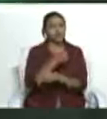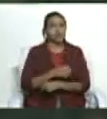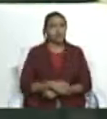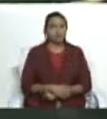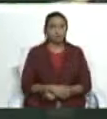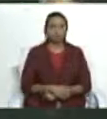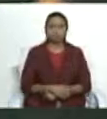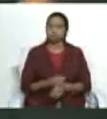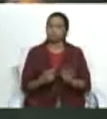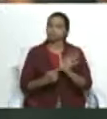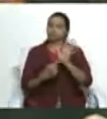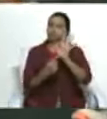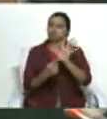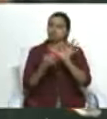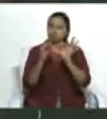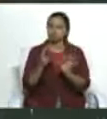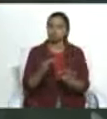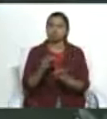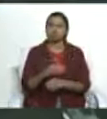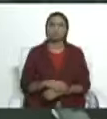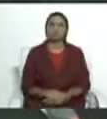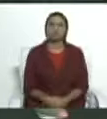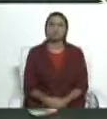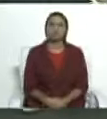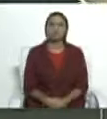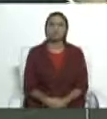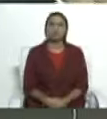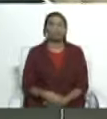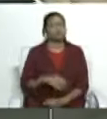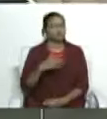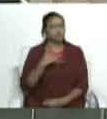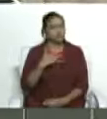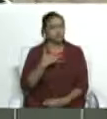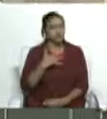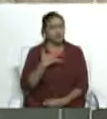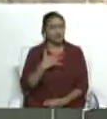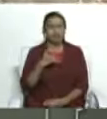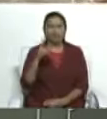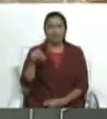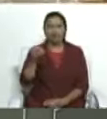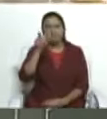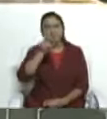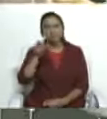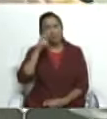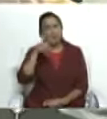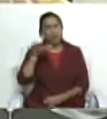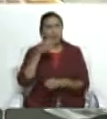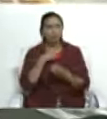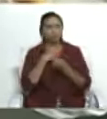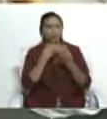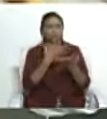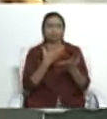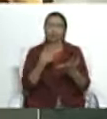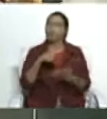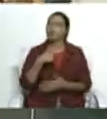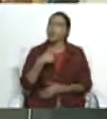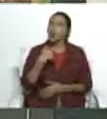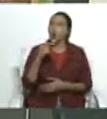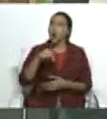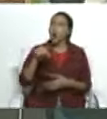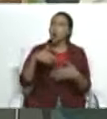representativa, donde realmente se sienta expresada la voluntad del pueblo venezolano. Hoy acudimos ante el Poder